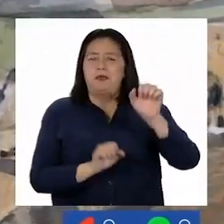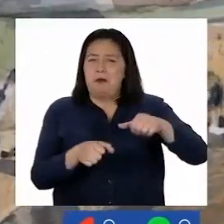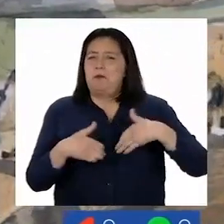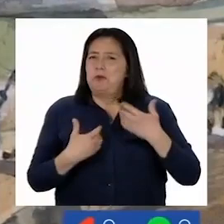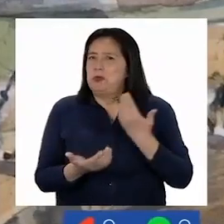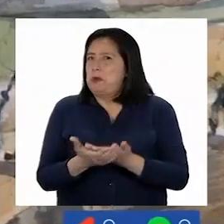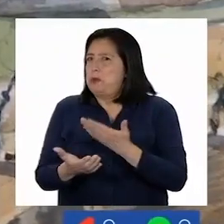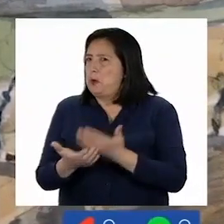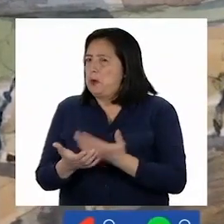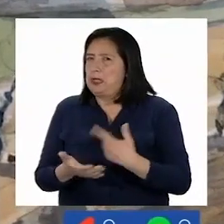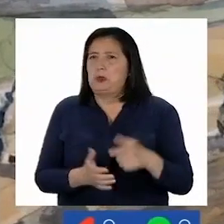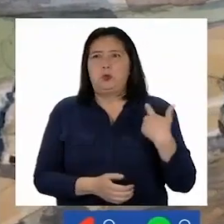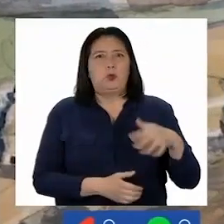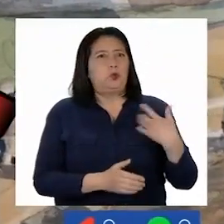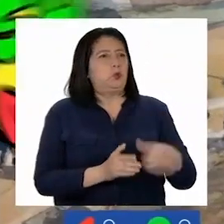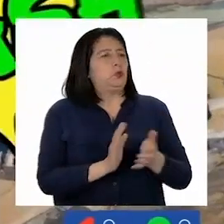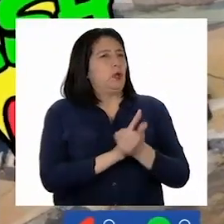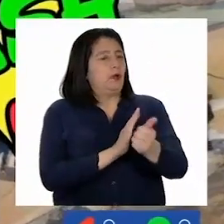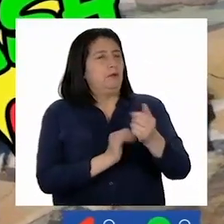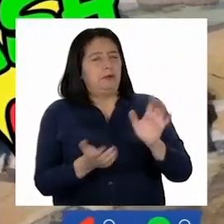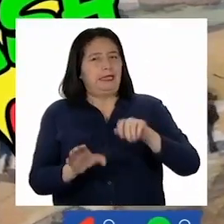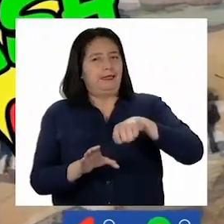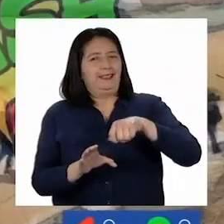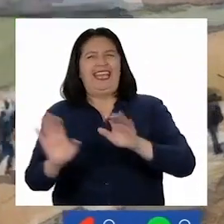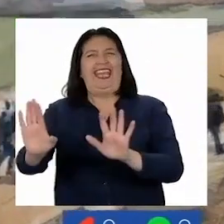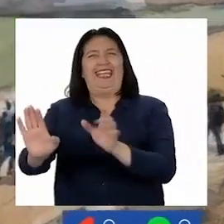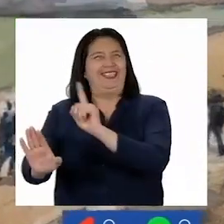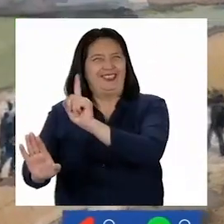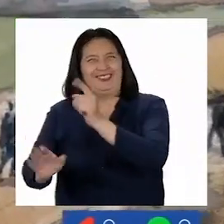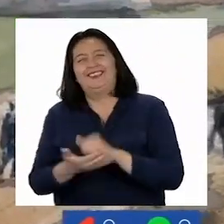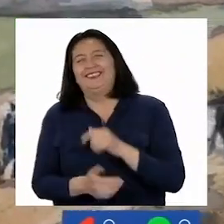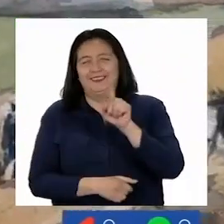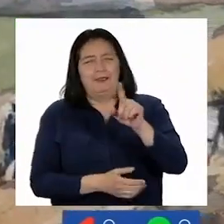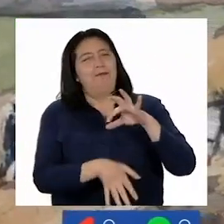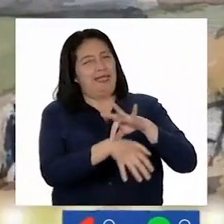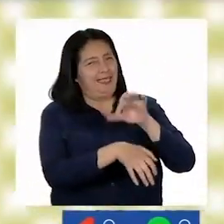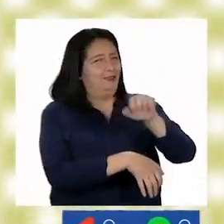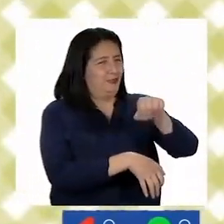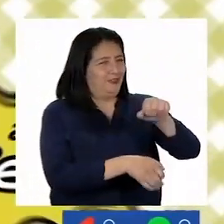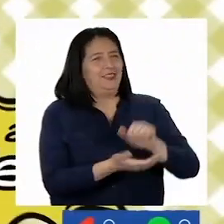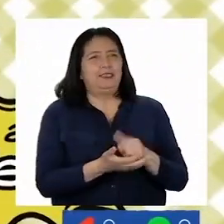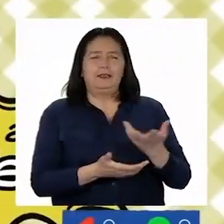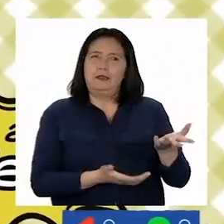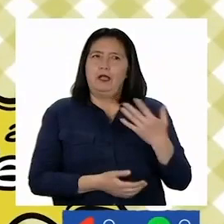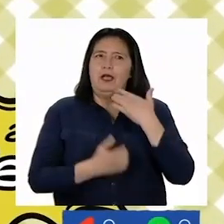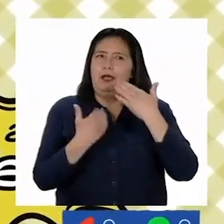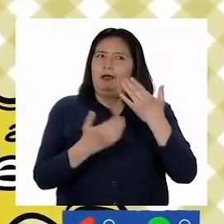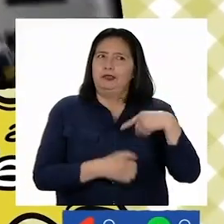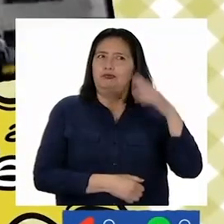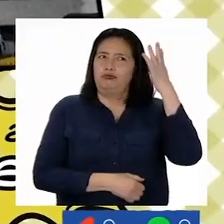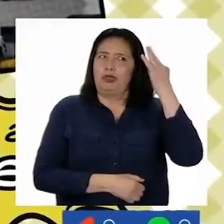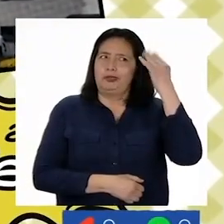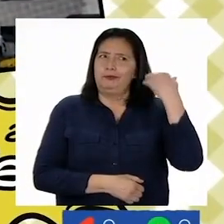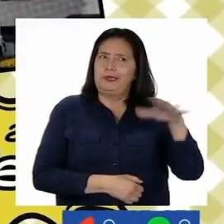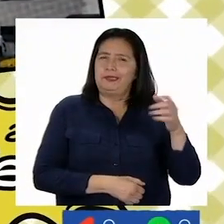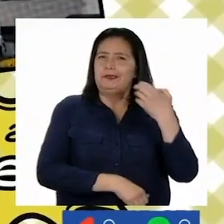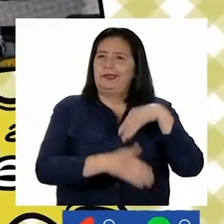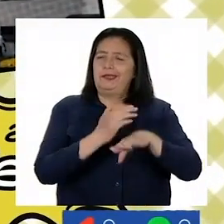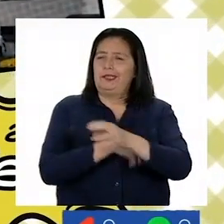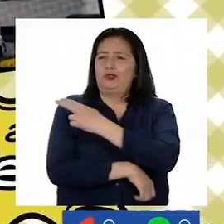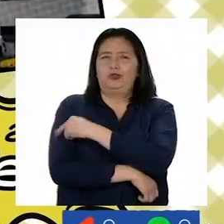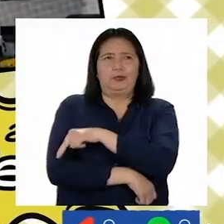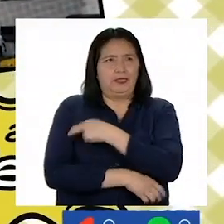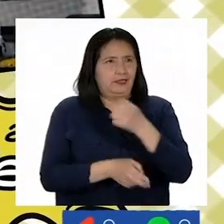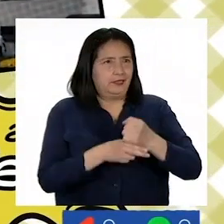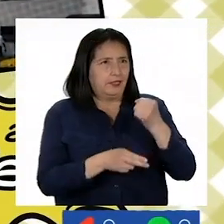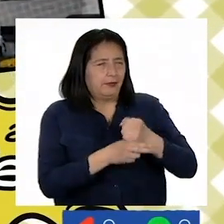pudo demostrar todos sus dotes culinarios, sus dotes médicos. Gracias a su experiencia en los hospitales 2